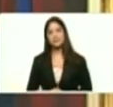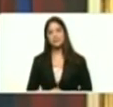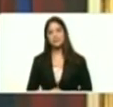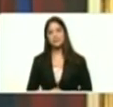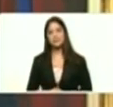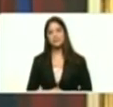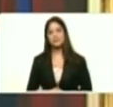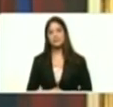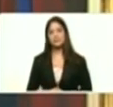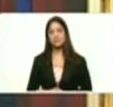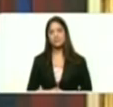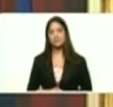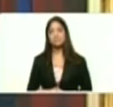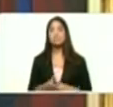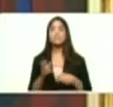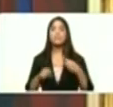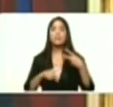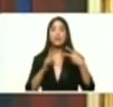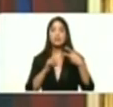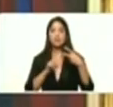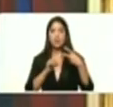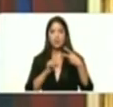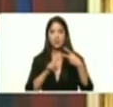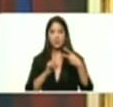local. en segundo lugar,